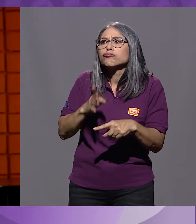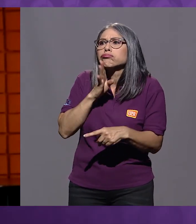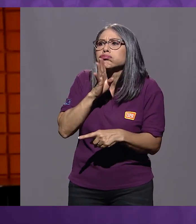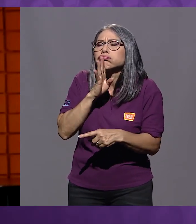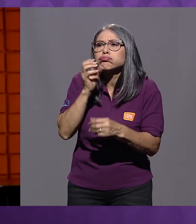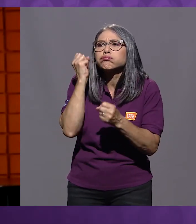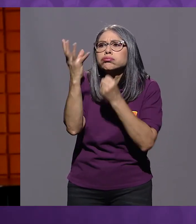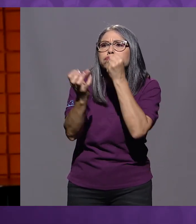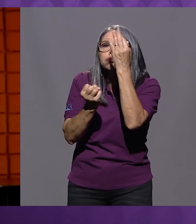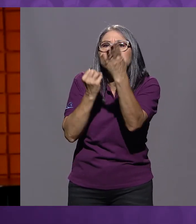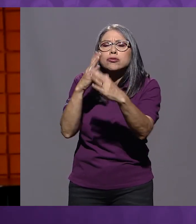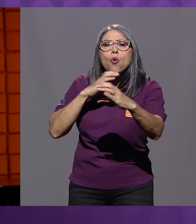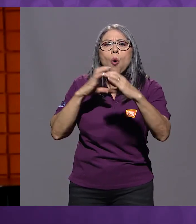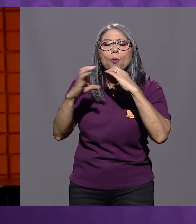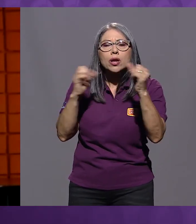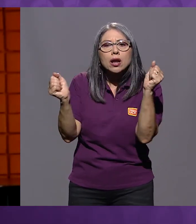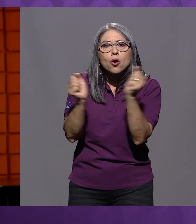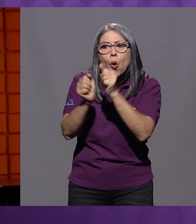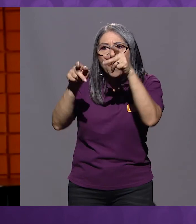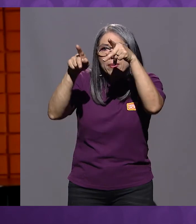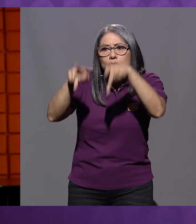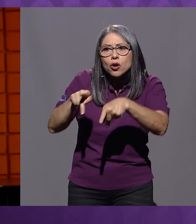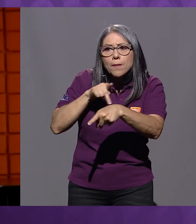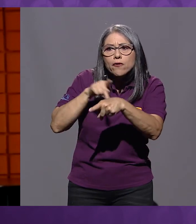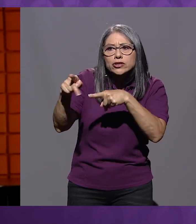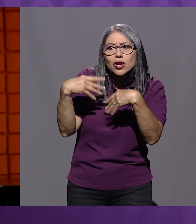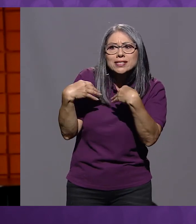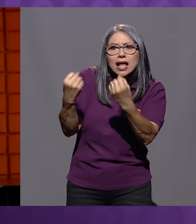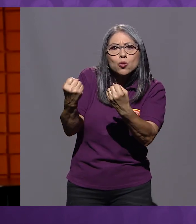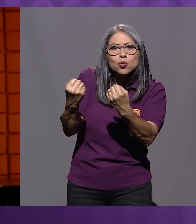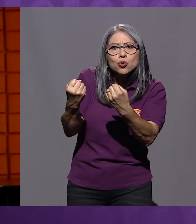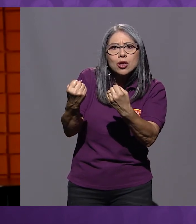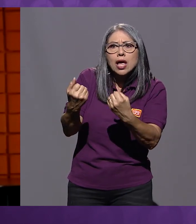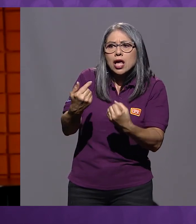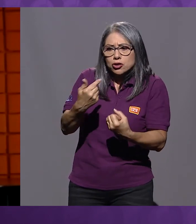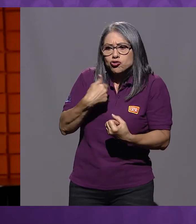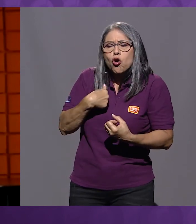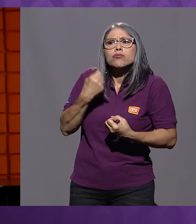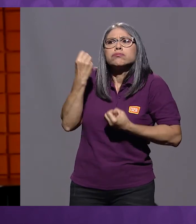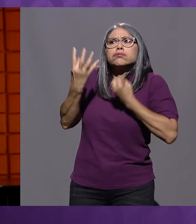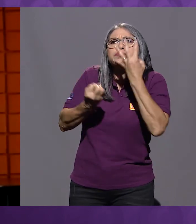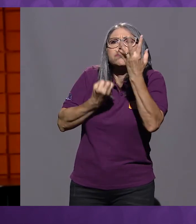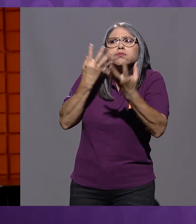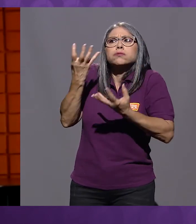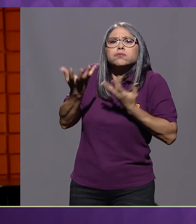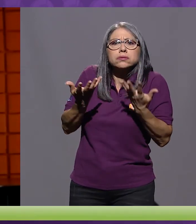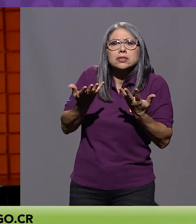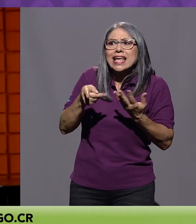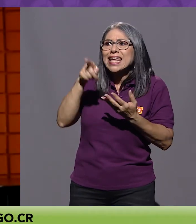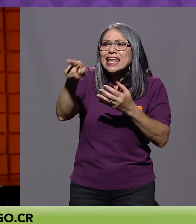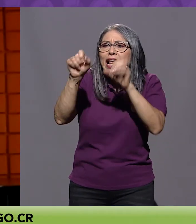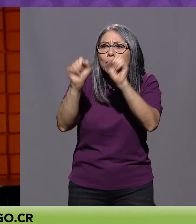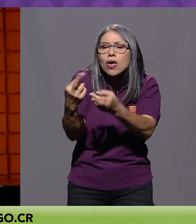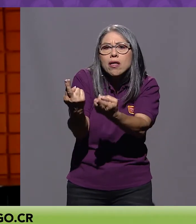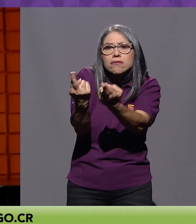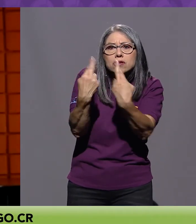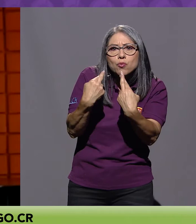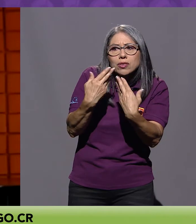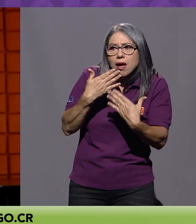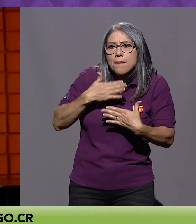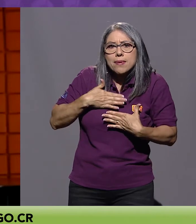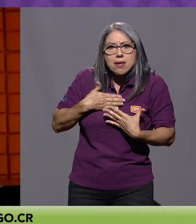mi condición y que él me devuelva las respuestas, que yo como persona sorda tengo derecho a